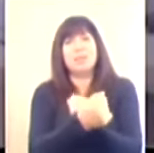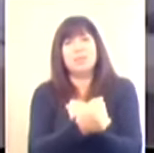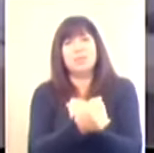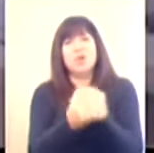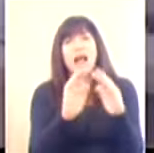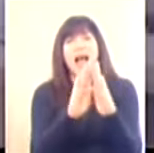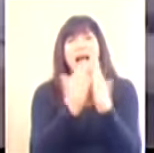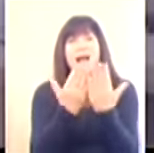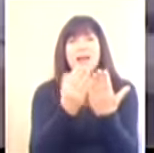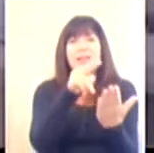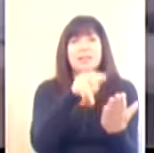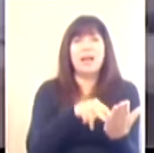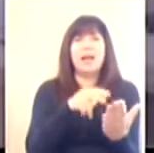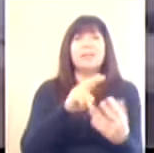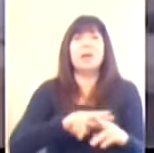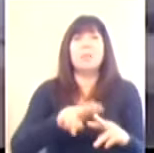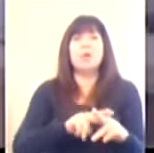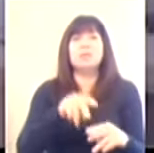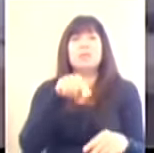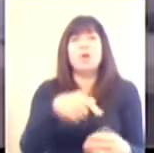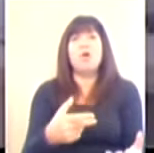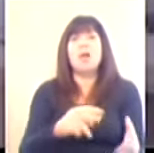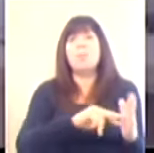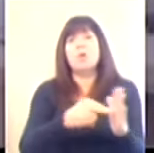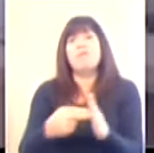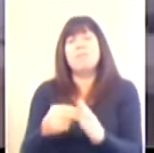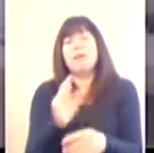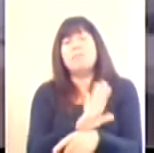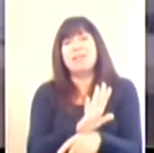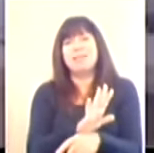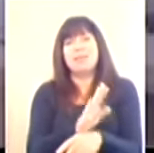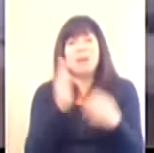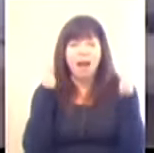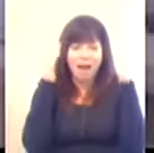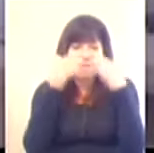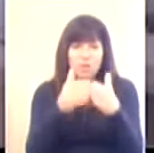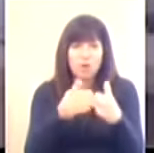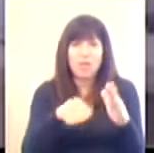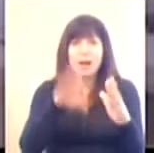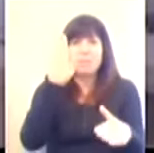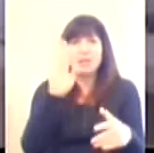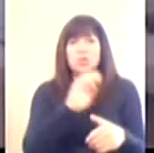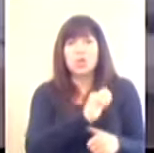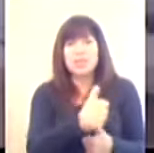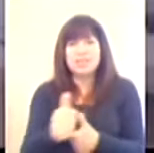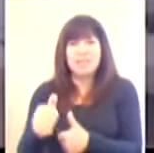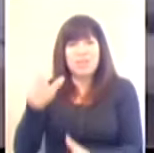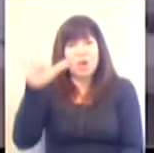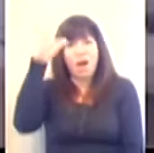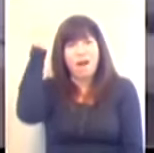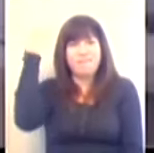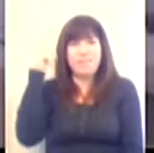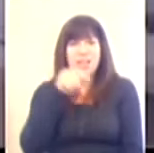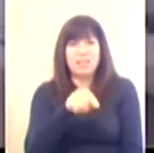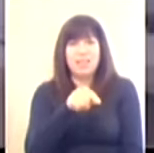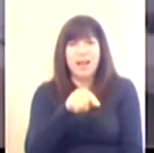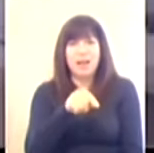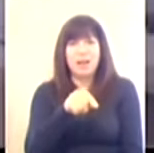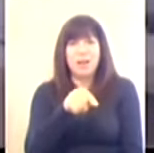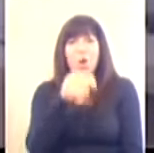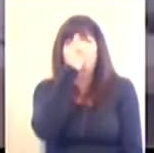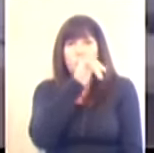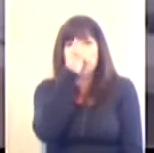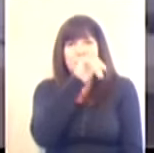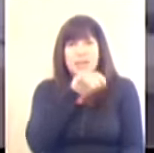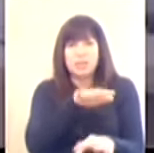que estamos viviendo hoy día en la crisis de la pandemia, de abordar el mayor desafío ambiental local de nuestro país, que es la contaminación del aire y la ciudad